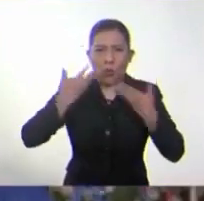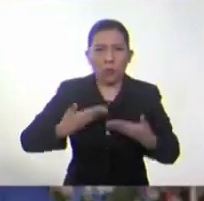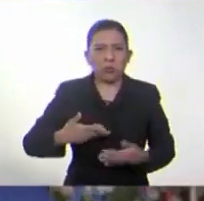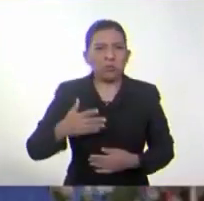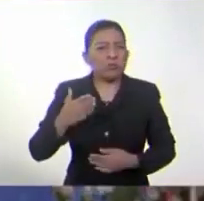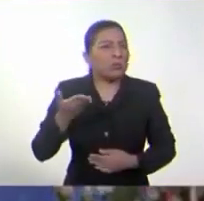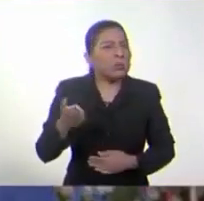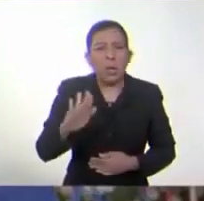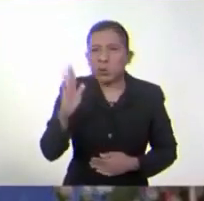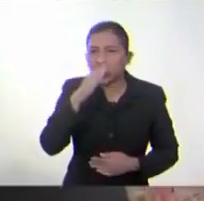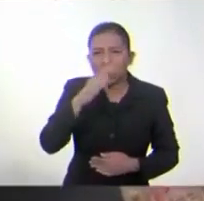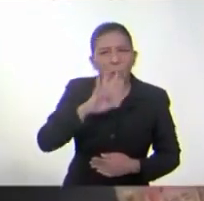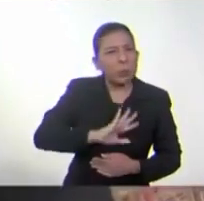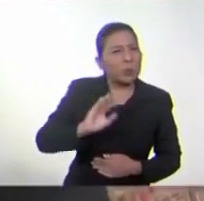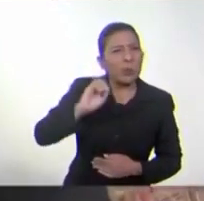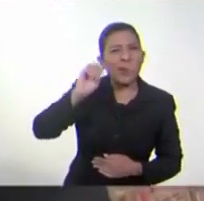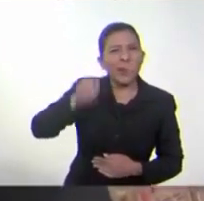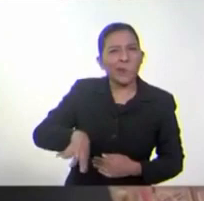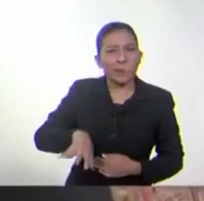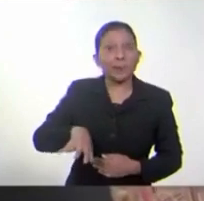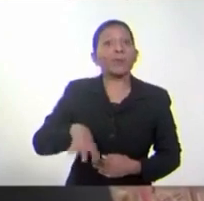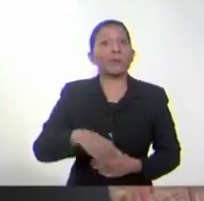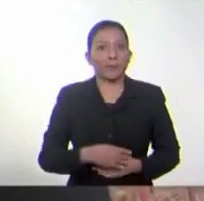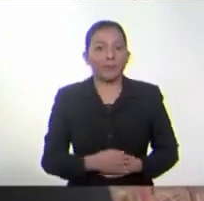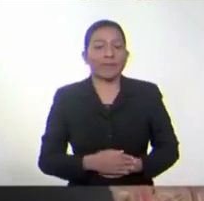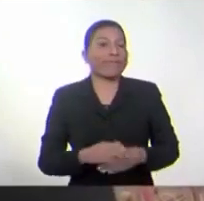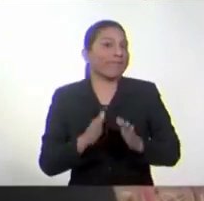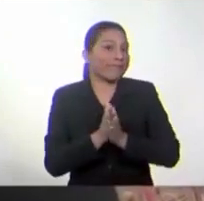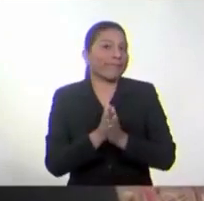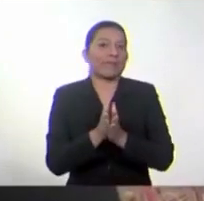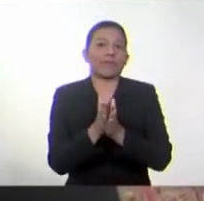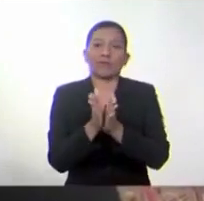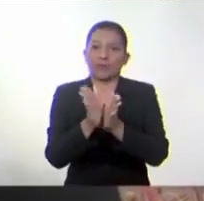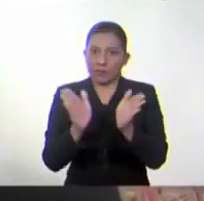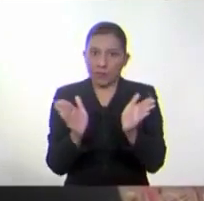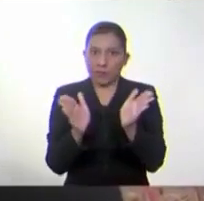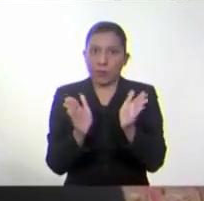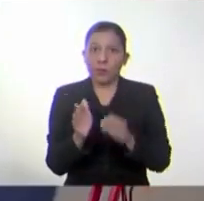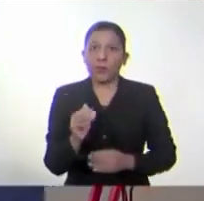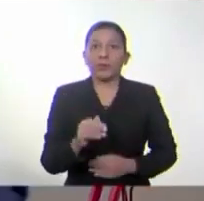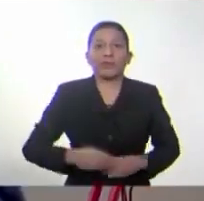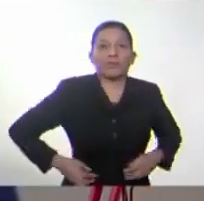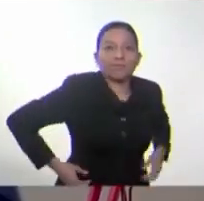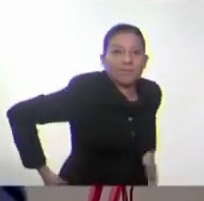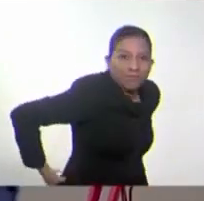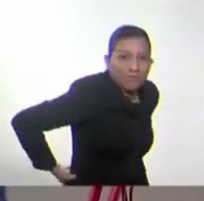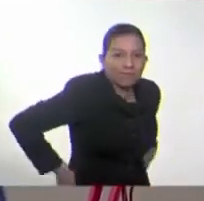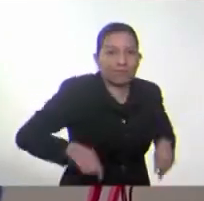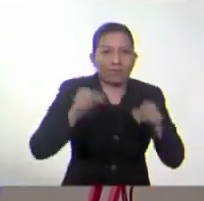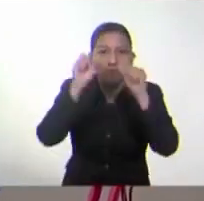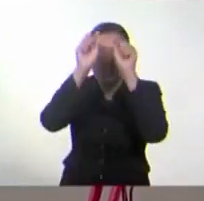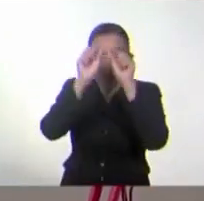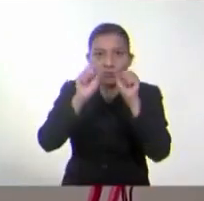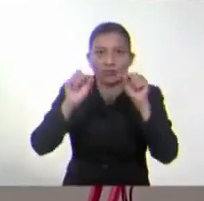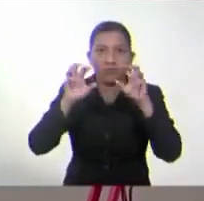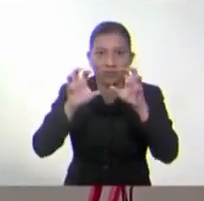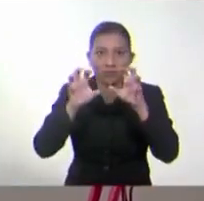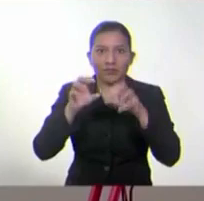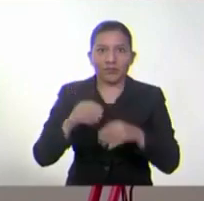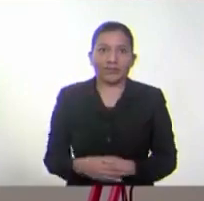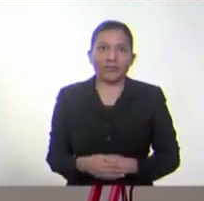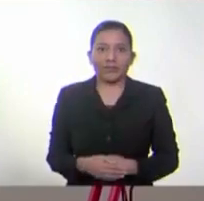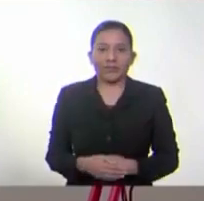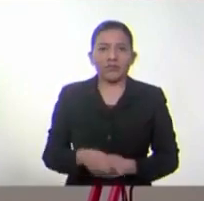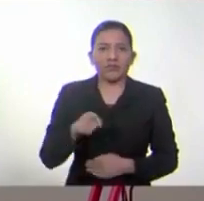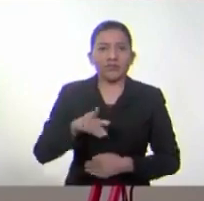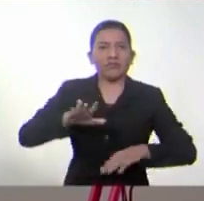residuo. Por eso, hablaremos en general del sistema urinario. El sistema urinario tiene por